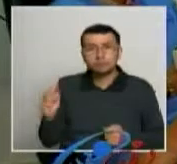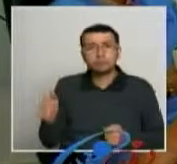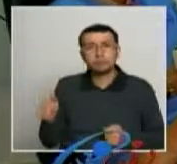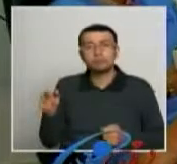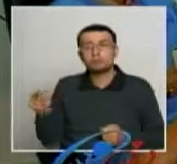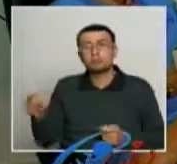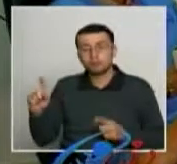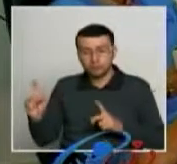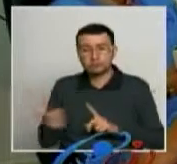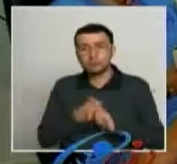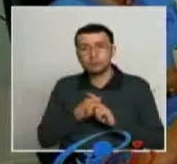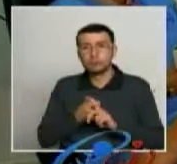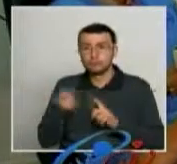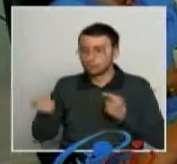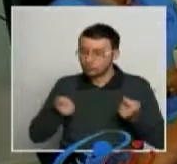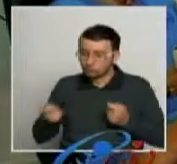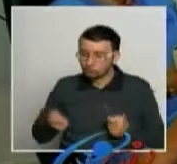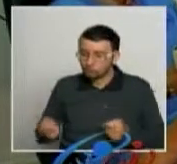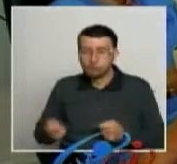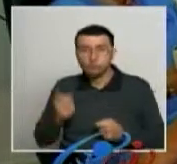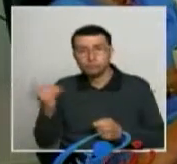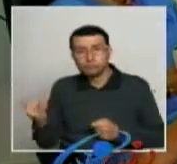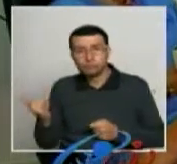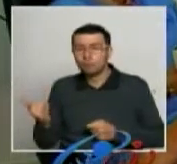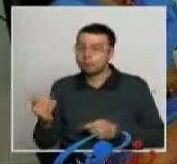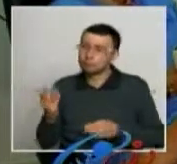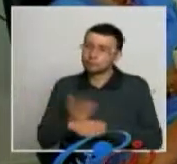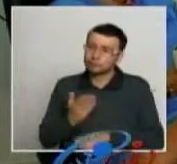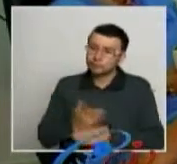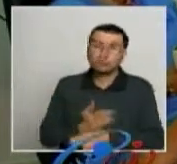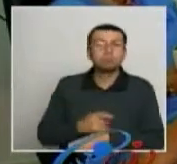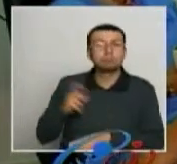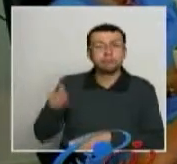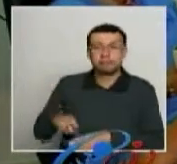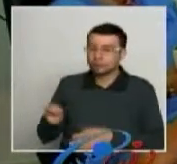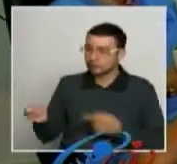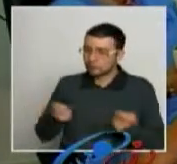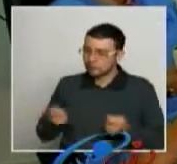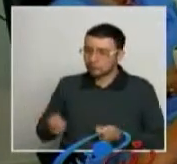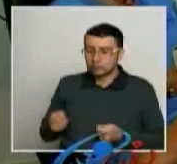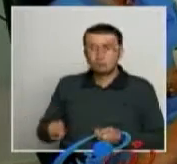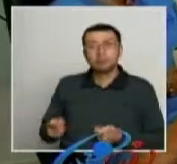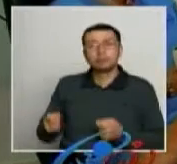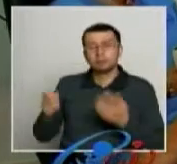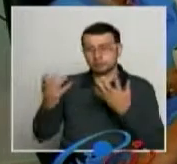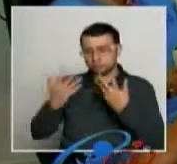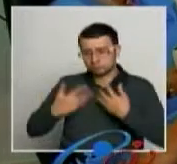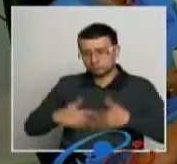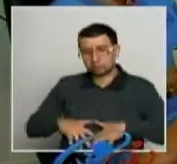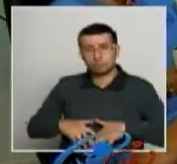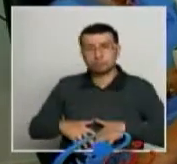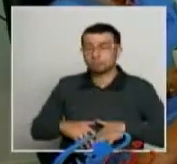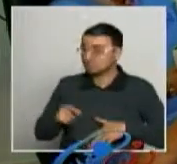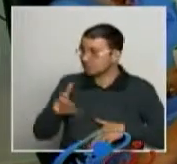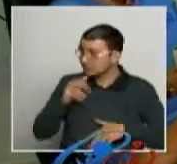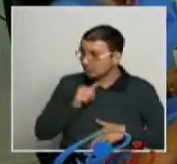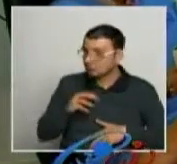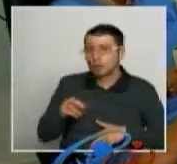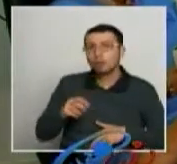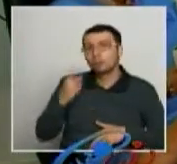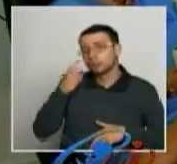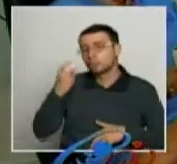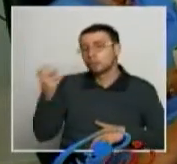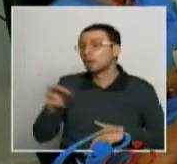con los soportes elásticos, pues probablemente ese problema sí se debía a su sistema circulatorio. Si no, hay que buscar otro